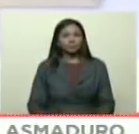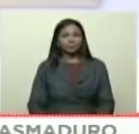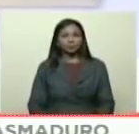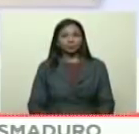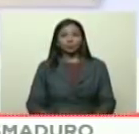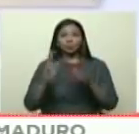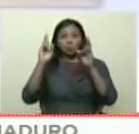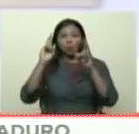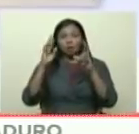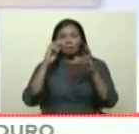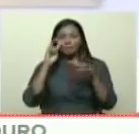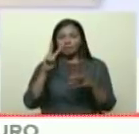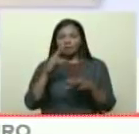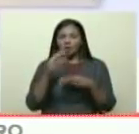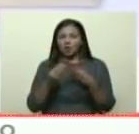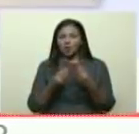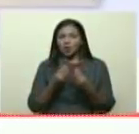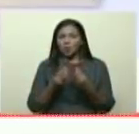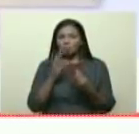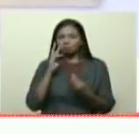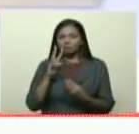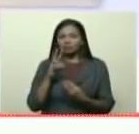Ojalá se dieran cuenta